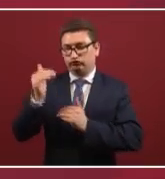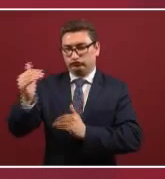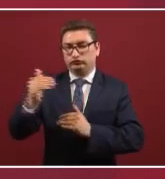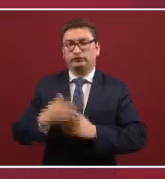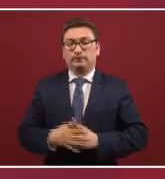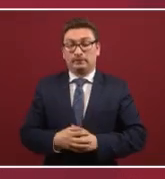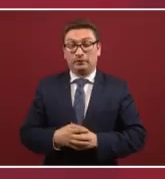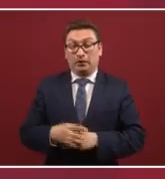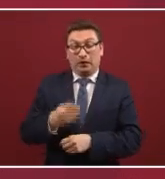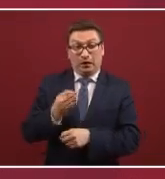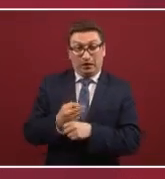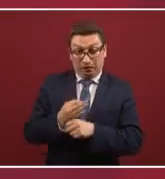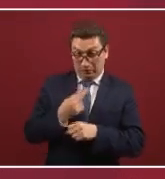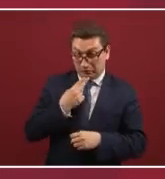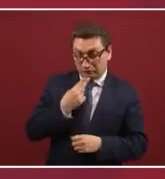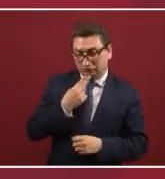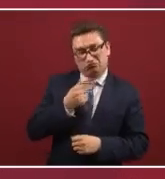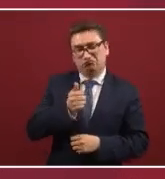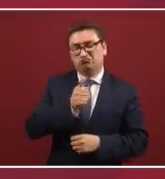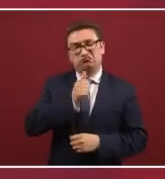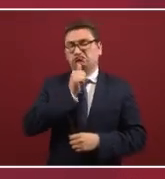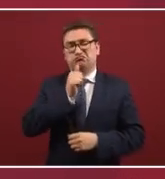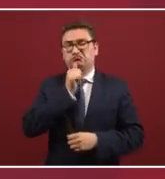No se ha usado.